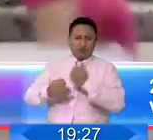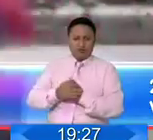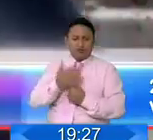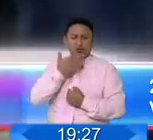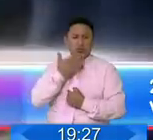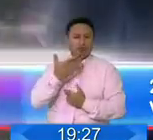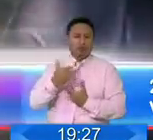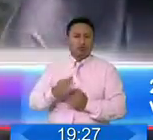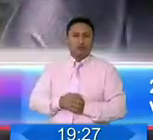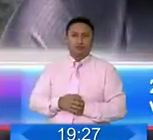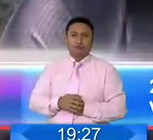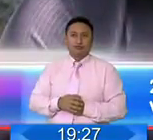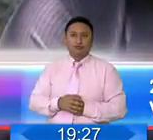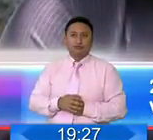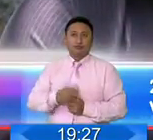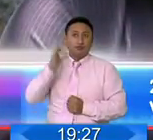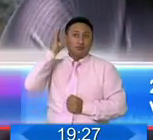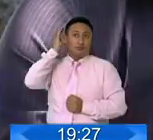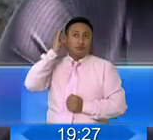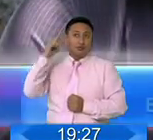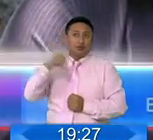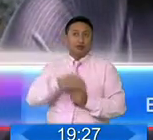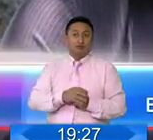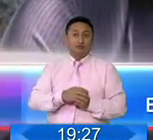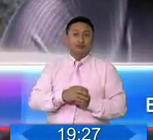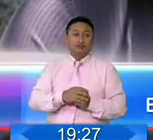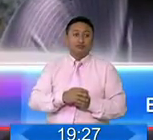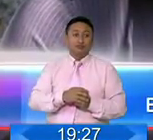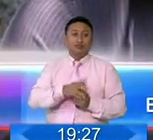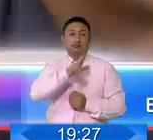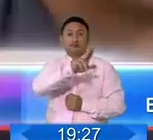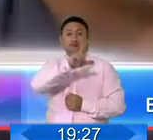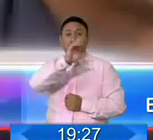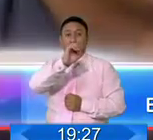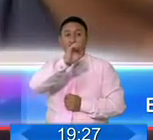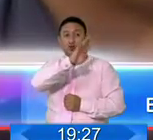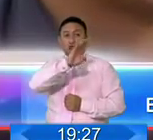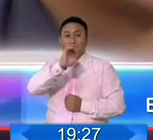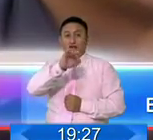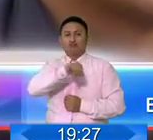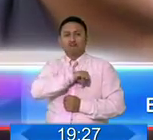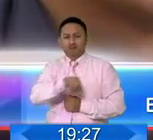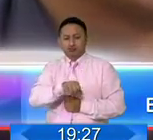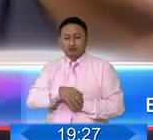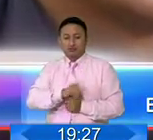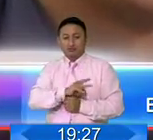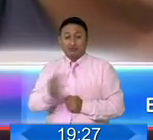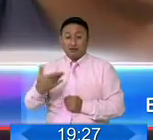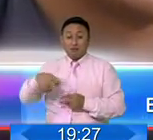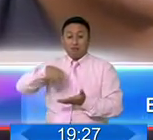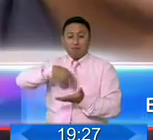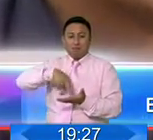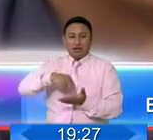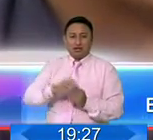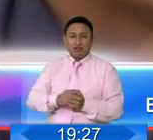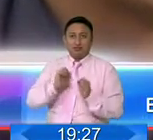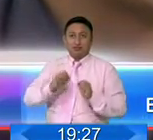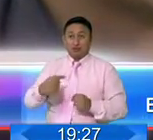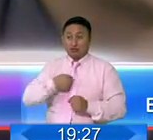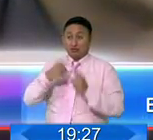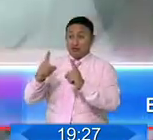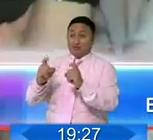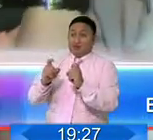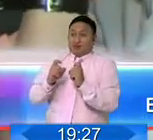bandas. Ellas estaban obligadas a tener de 30 a 40 violaciones diarias. Las llevamos a bailar, les hablamos bonito y ellas se enamoraban de